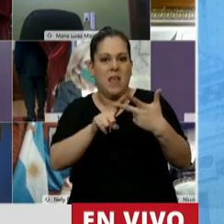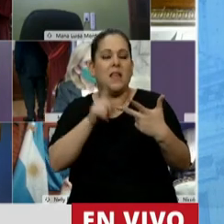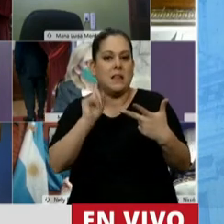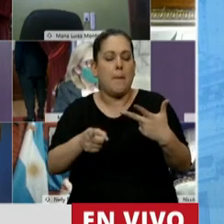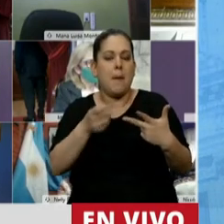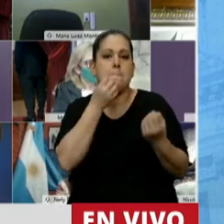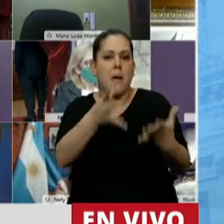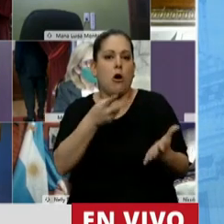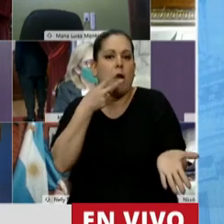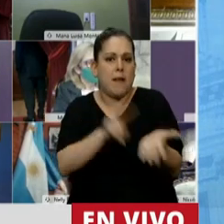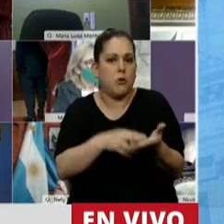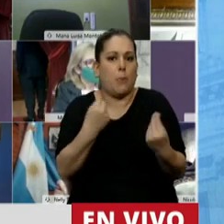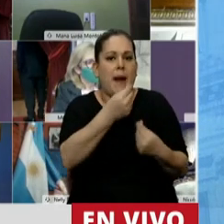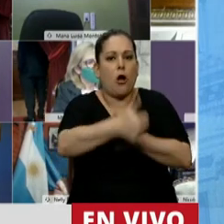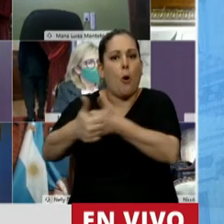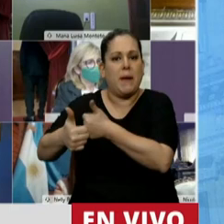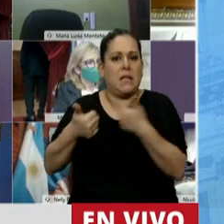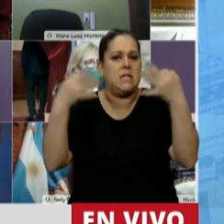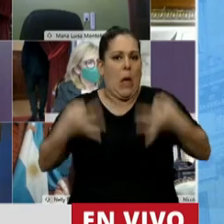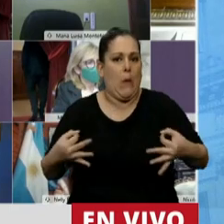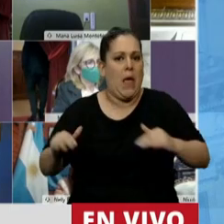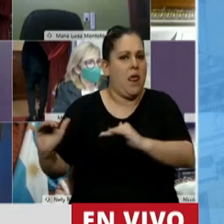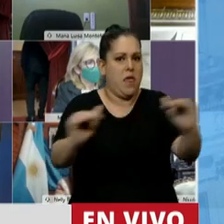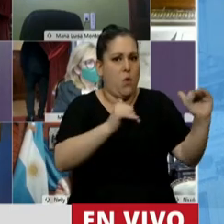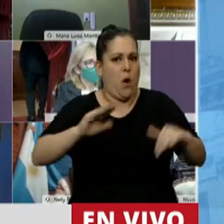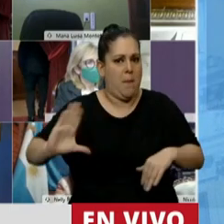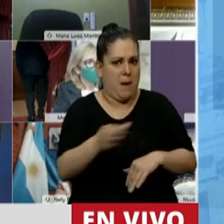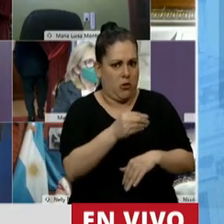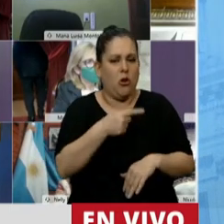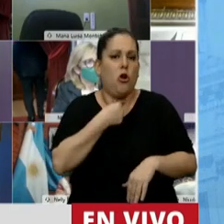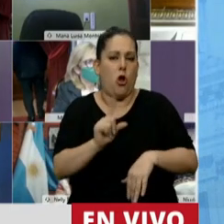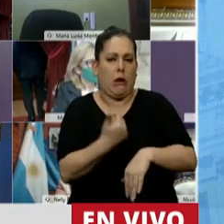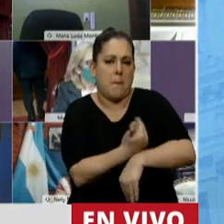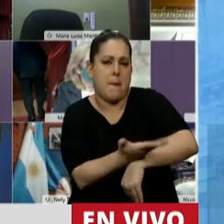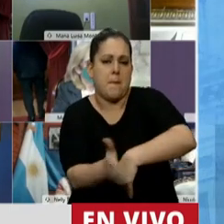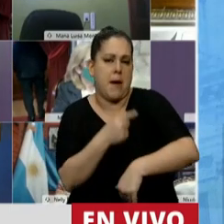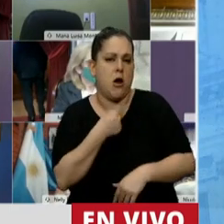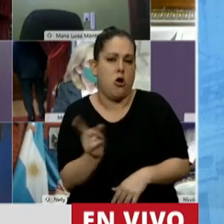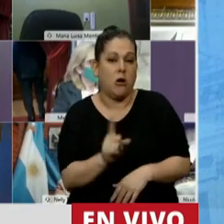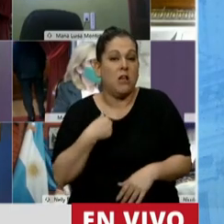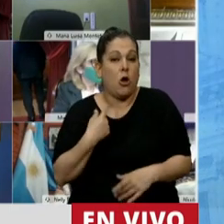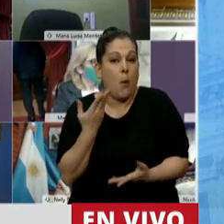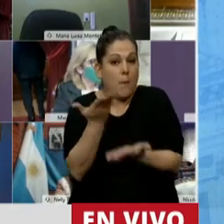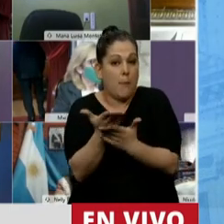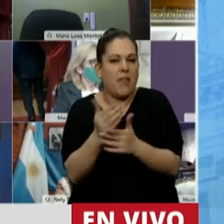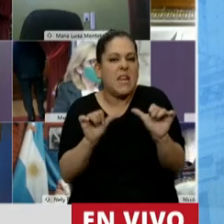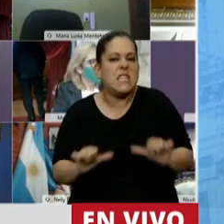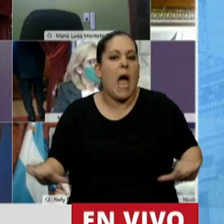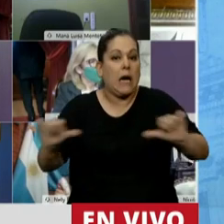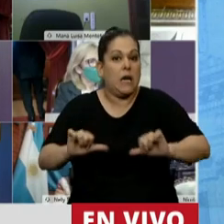desleal. Mire, presidente, para no excederme con el tiempo, si vamos a pedir sacrificios